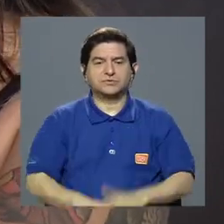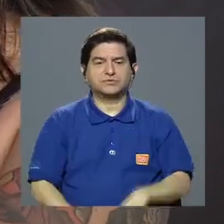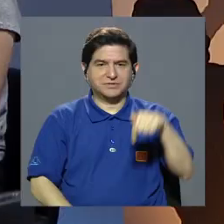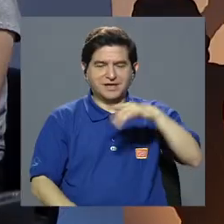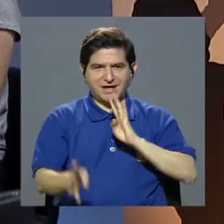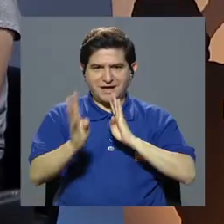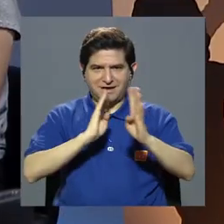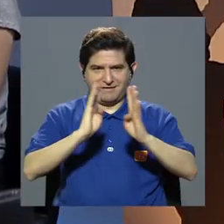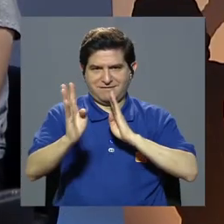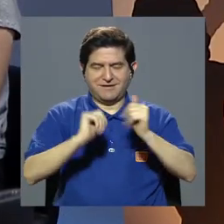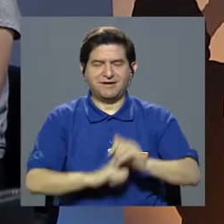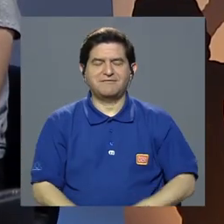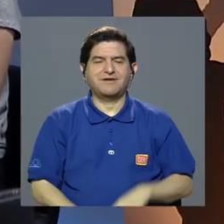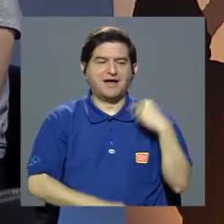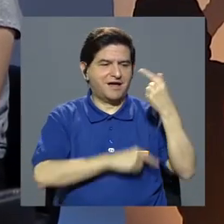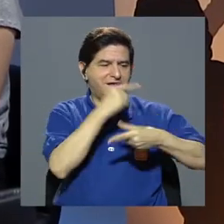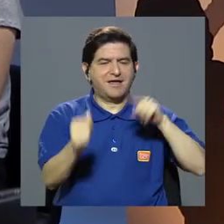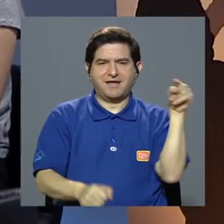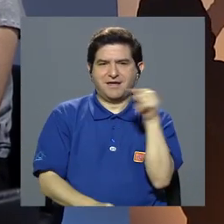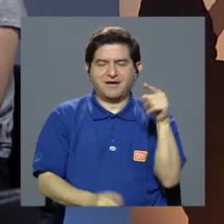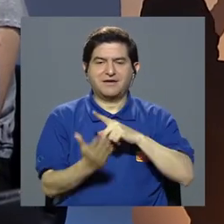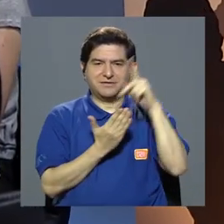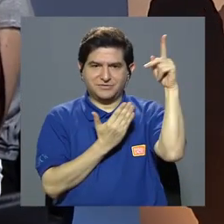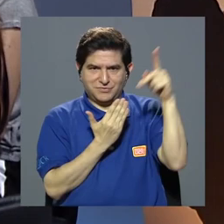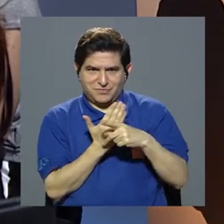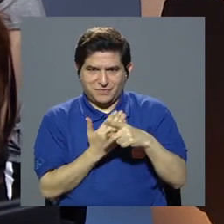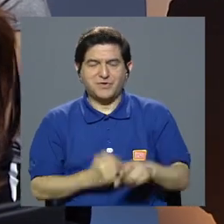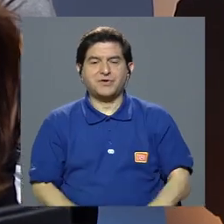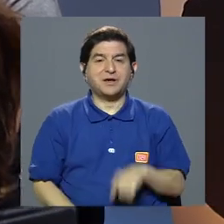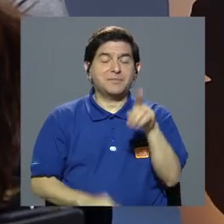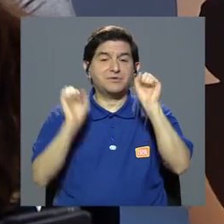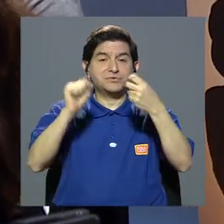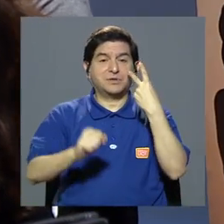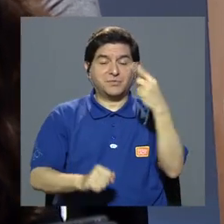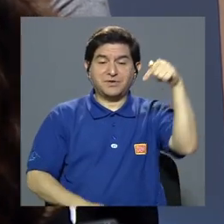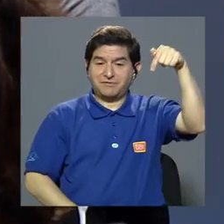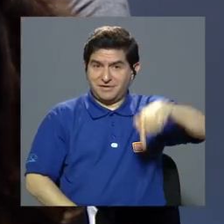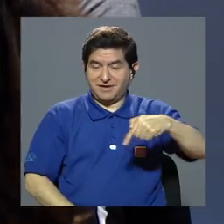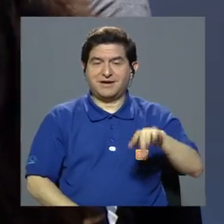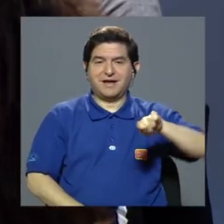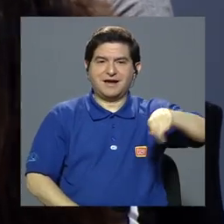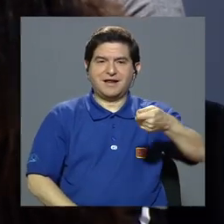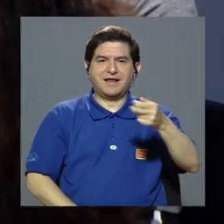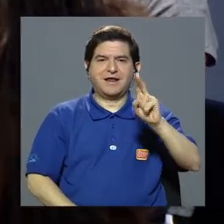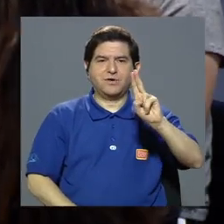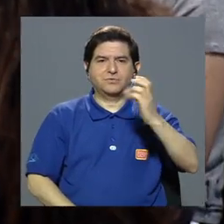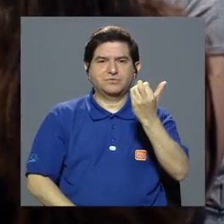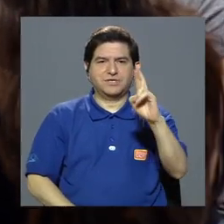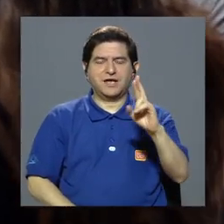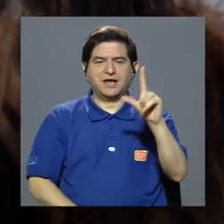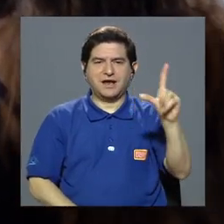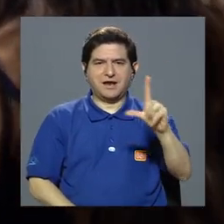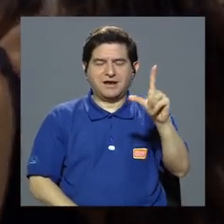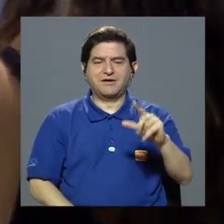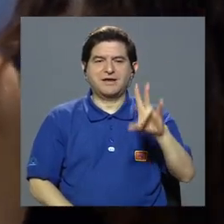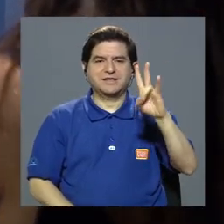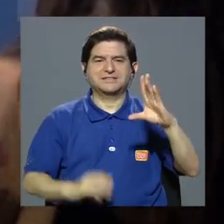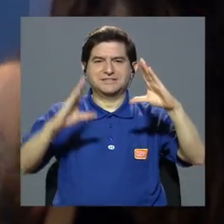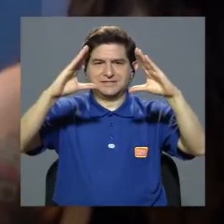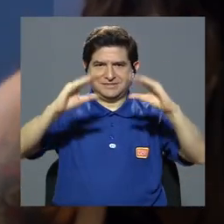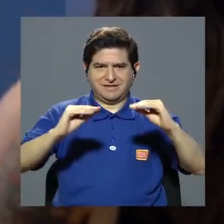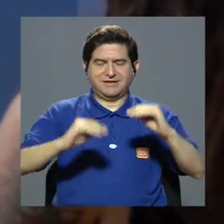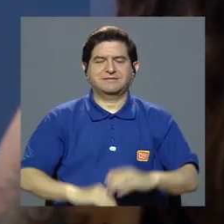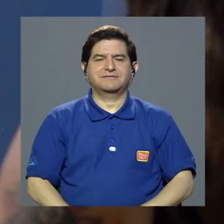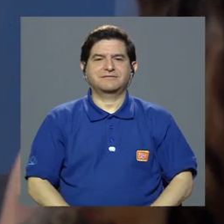común muy bien estamos hablando de generación se está un programa que usted puede ver aquí en canal ustedes de todos los lunes